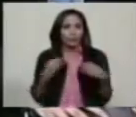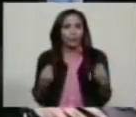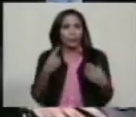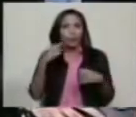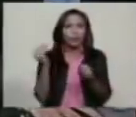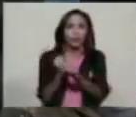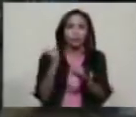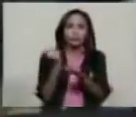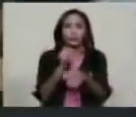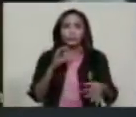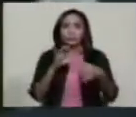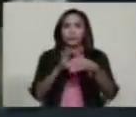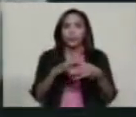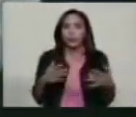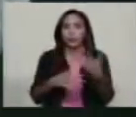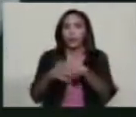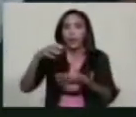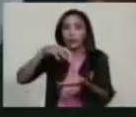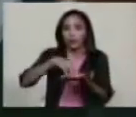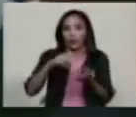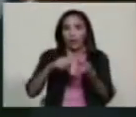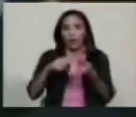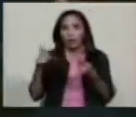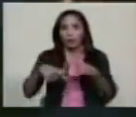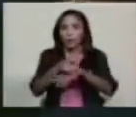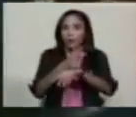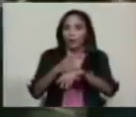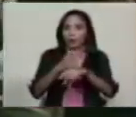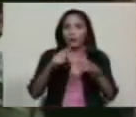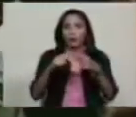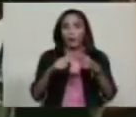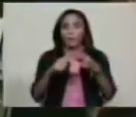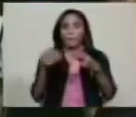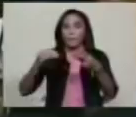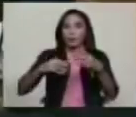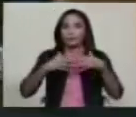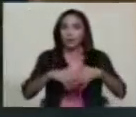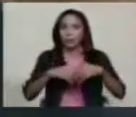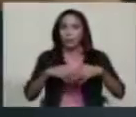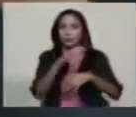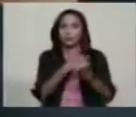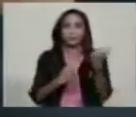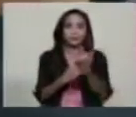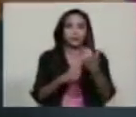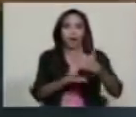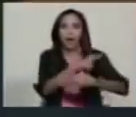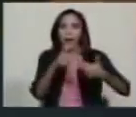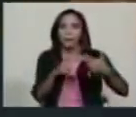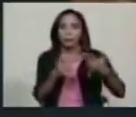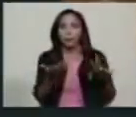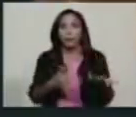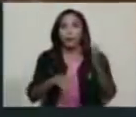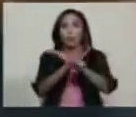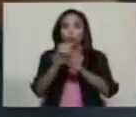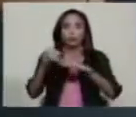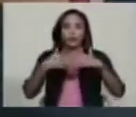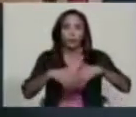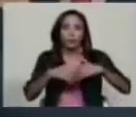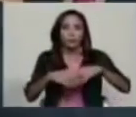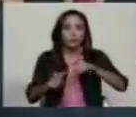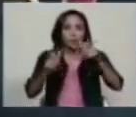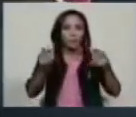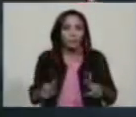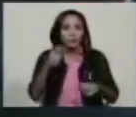conjunto entre el Estado y el sector empresarial, y hoy lo ratifican más de 200 empresarios del